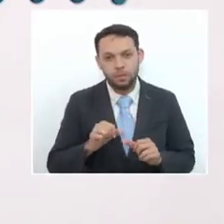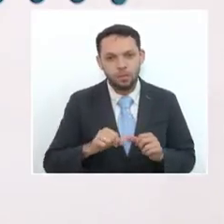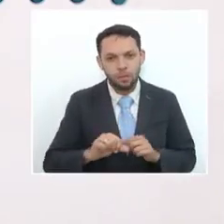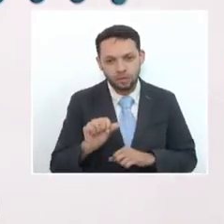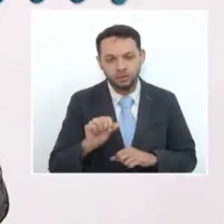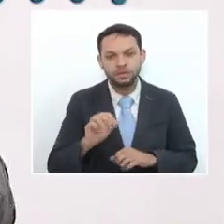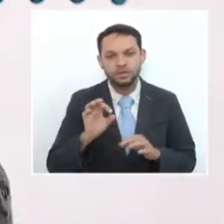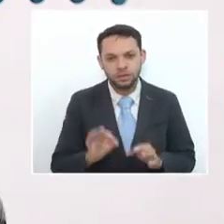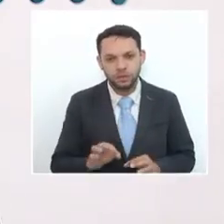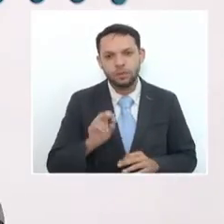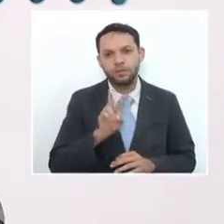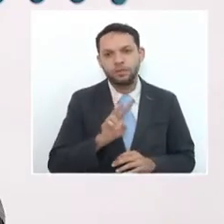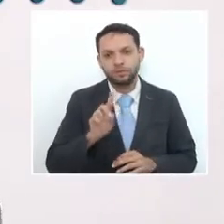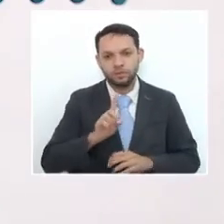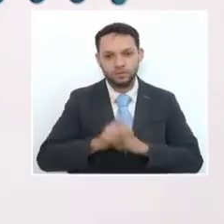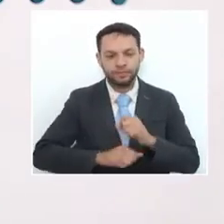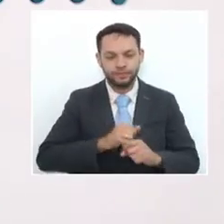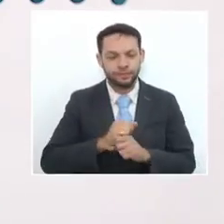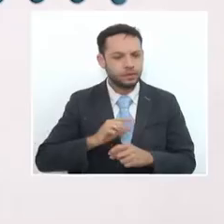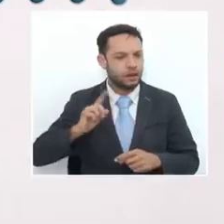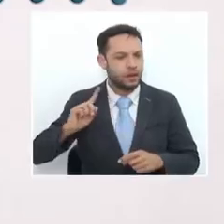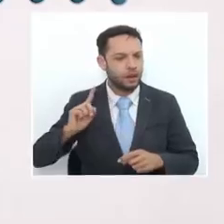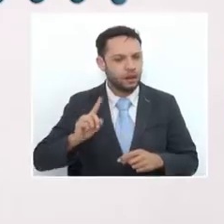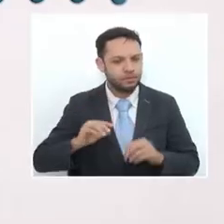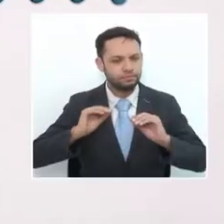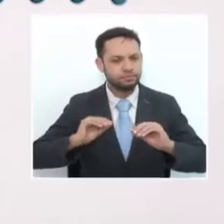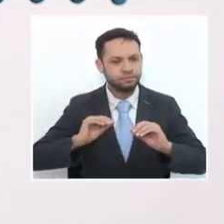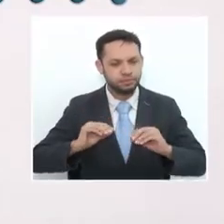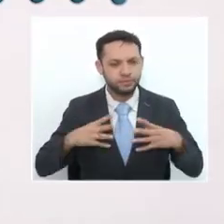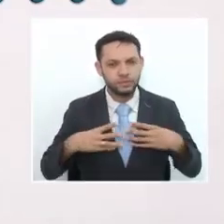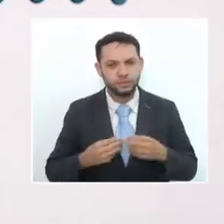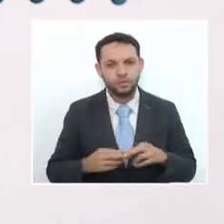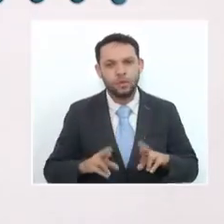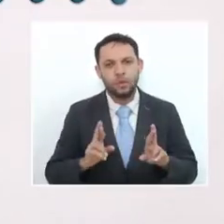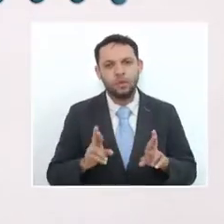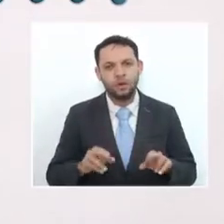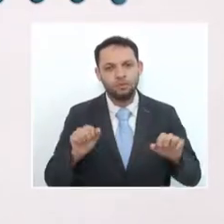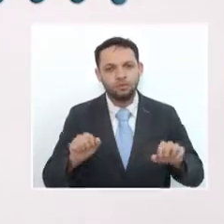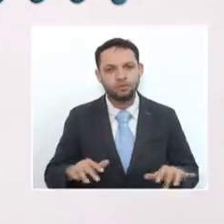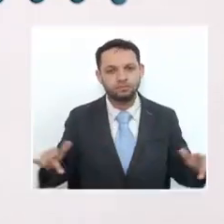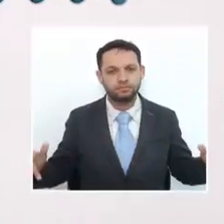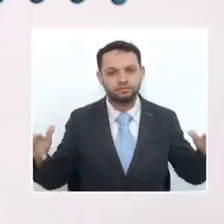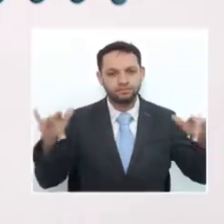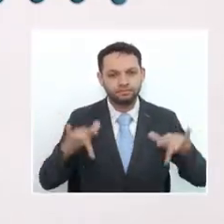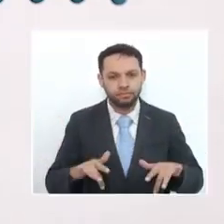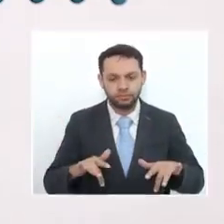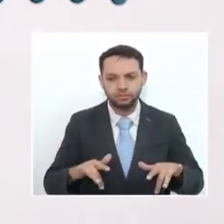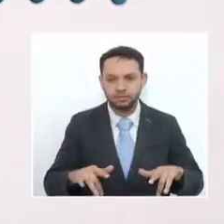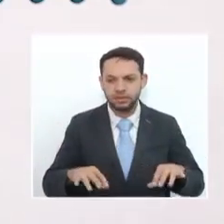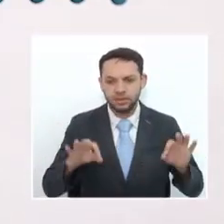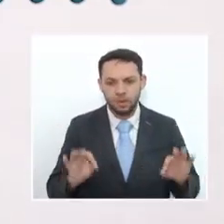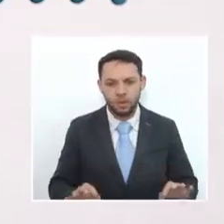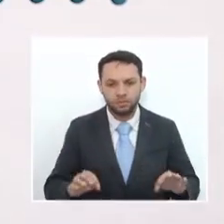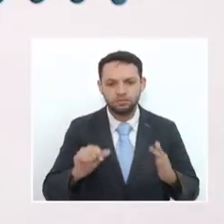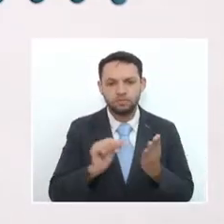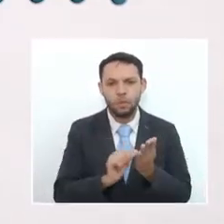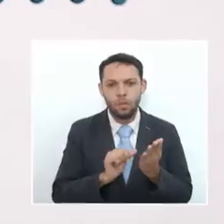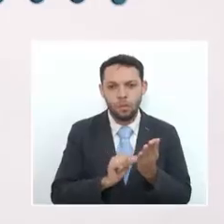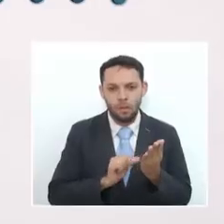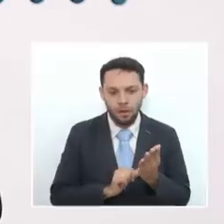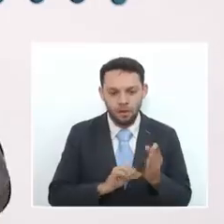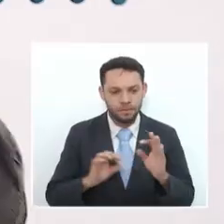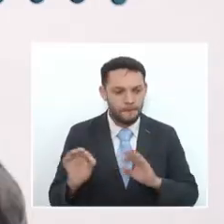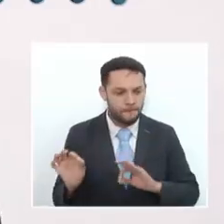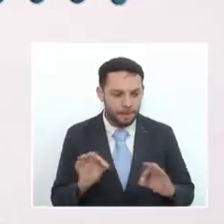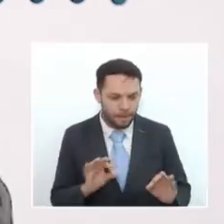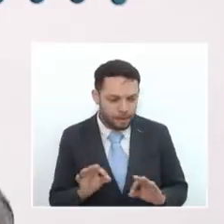después de pasar esta tormenta podamos ya celebrar con ustedes y con una gran programación que queríamos hacer este año y